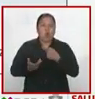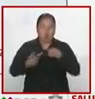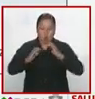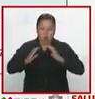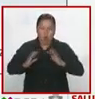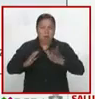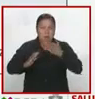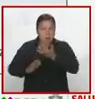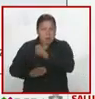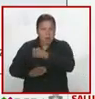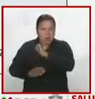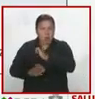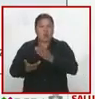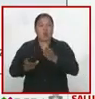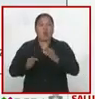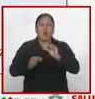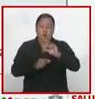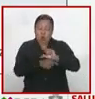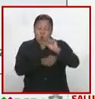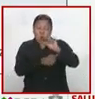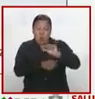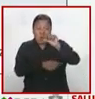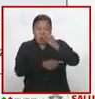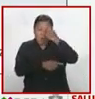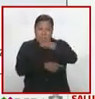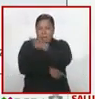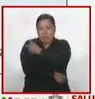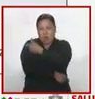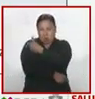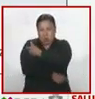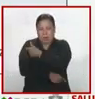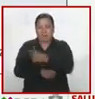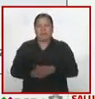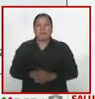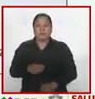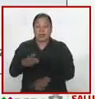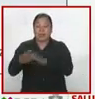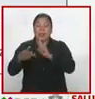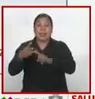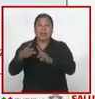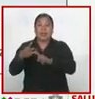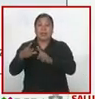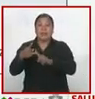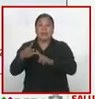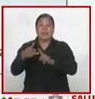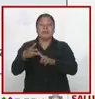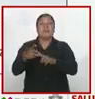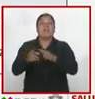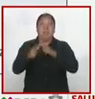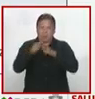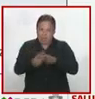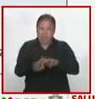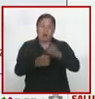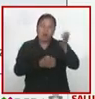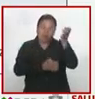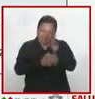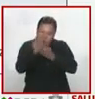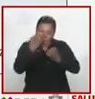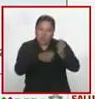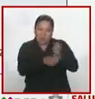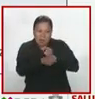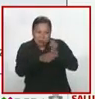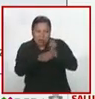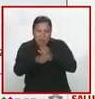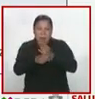más adecuada del antígeno a aplicar y la fase 3 en la cual pues se sigue valorando esto pero en la cual ya